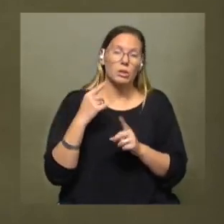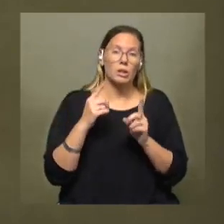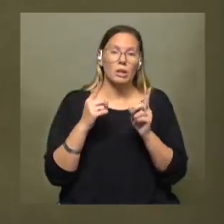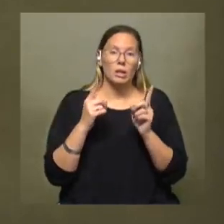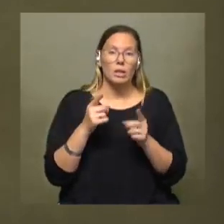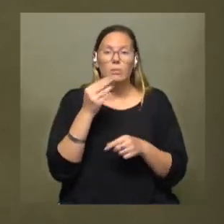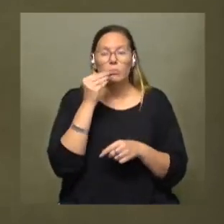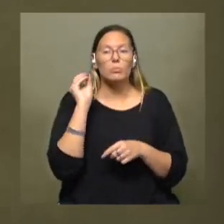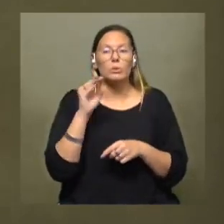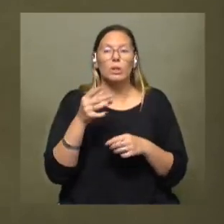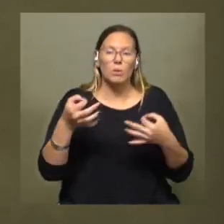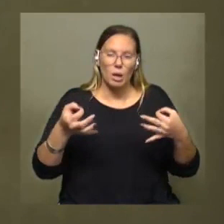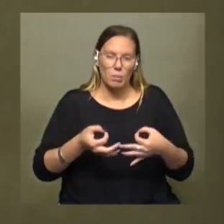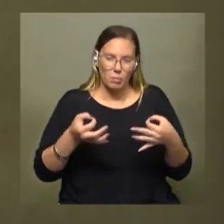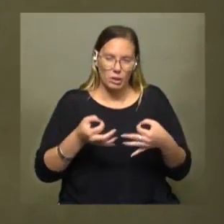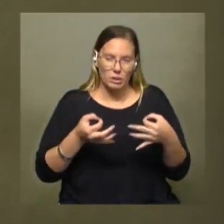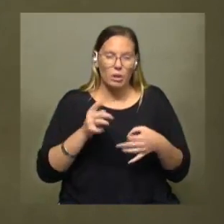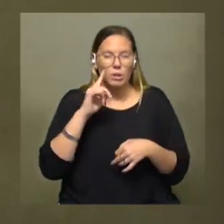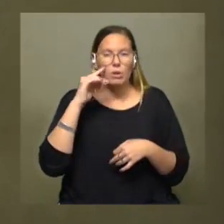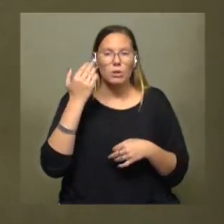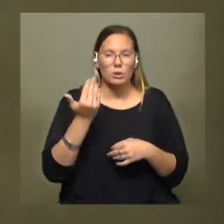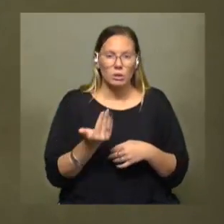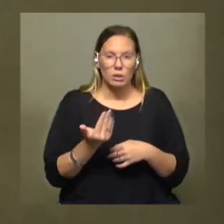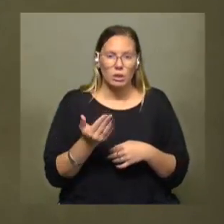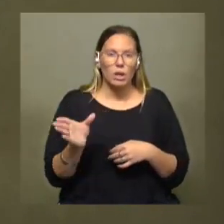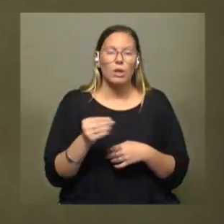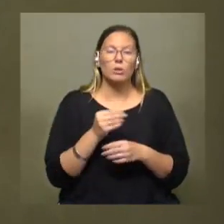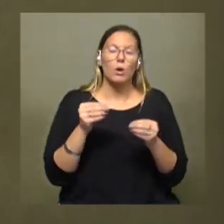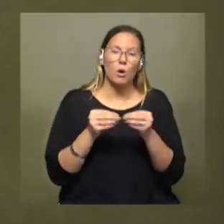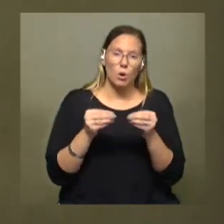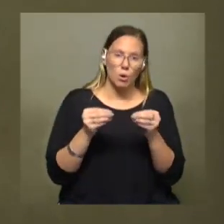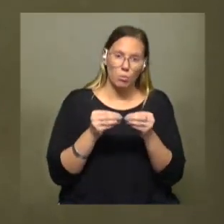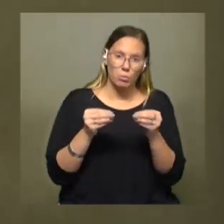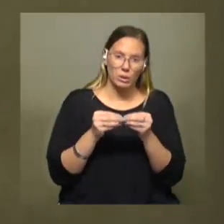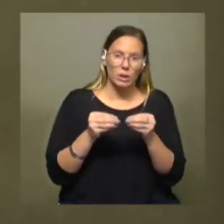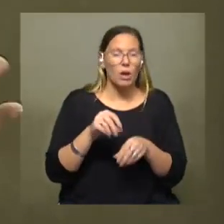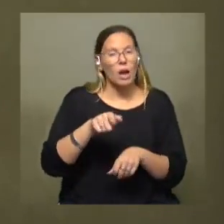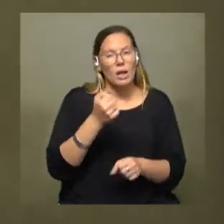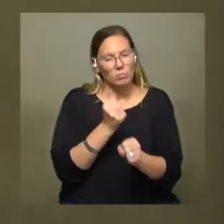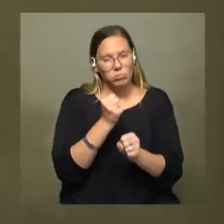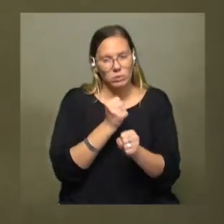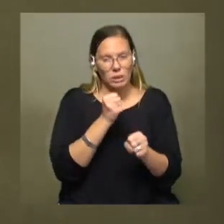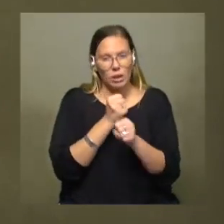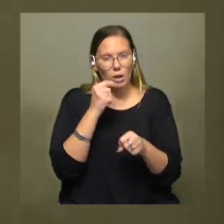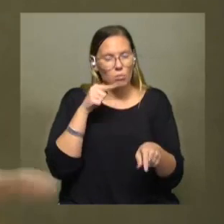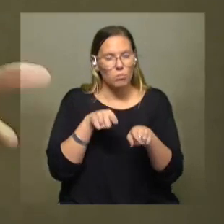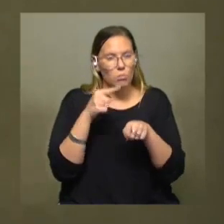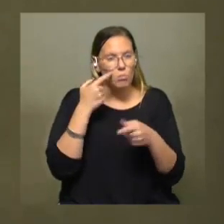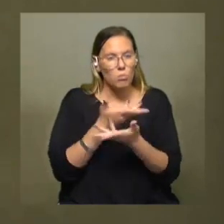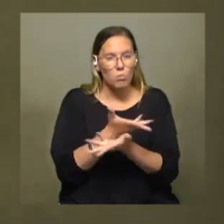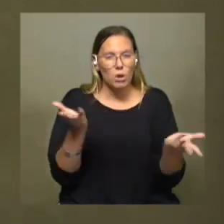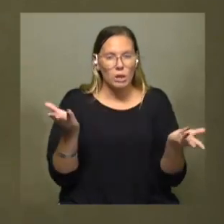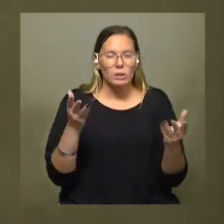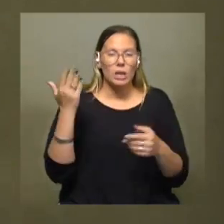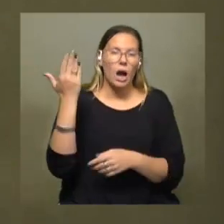un saludo muy especial y una mención aparte para todas las compañeras y compañeros del canal que trabajaron en la transmisión del acto tan